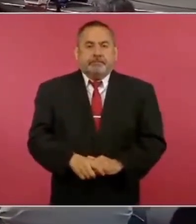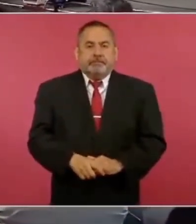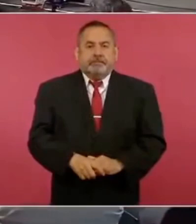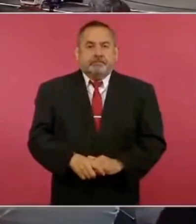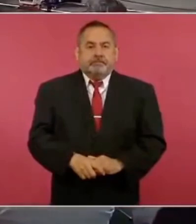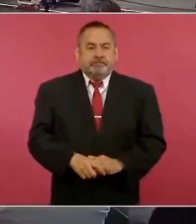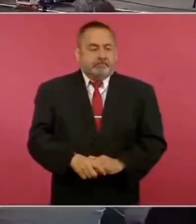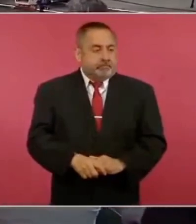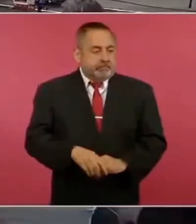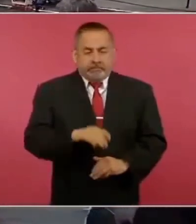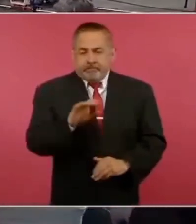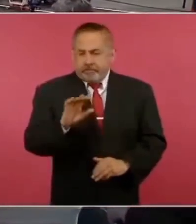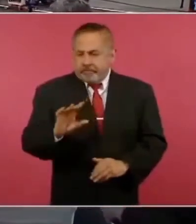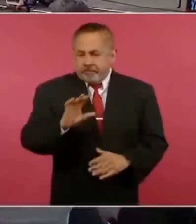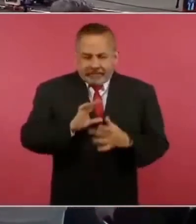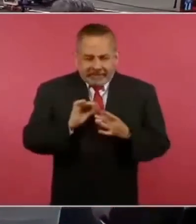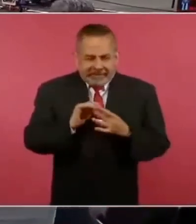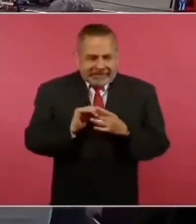específicos